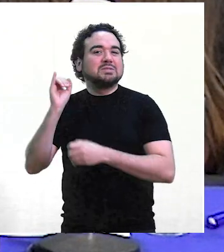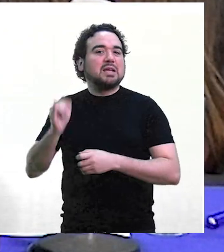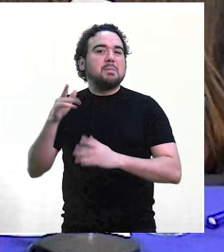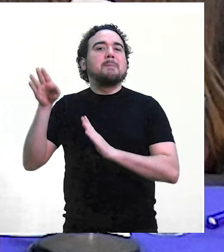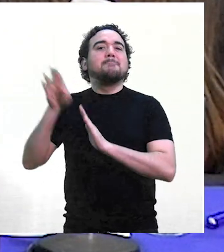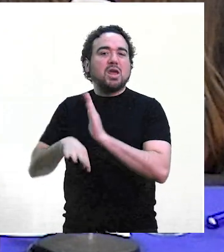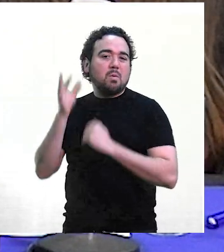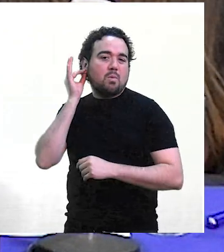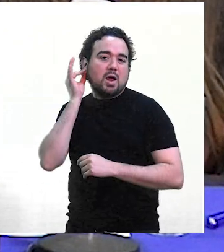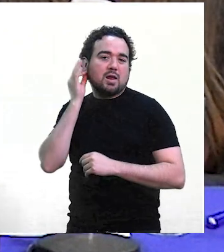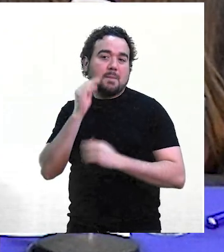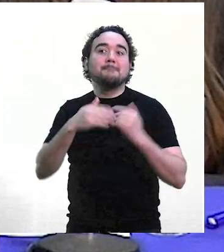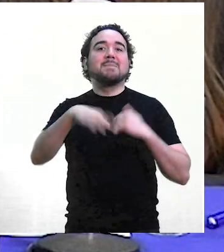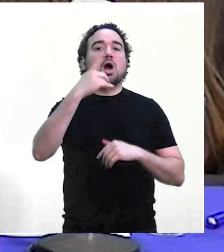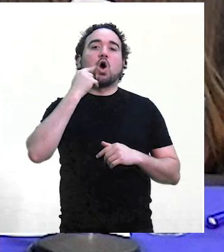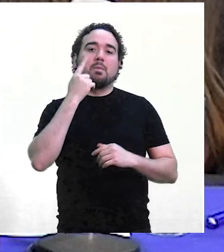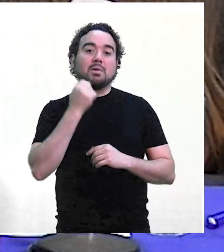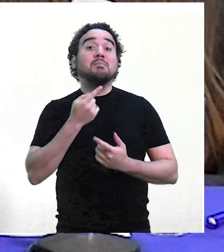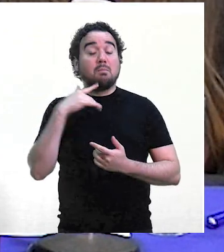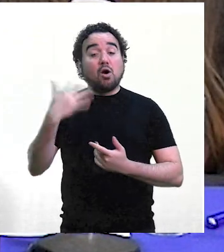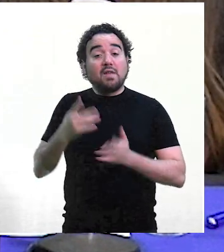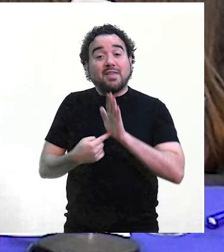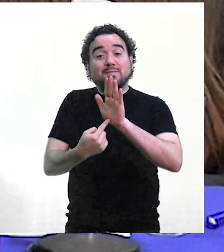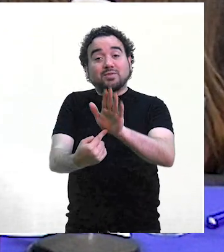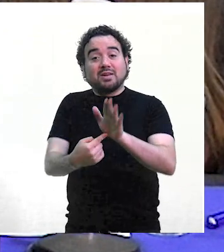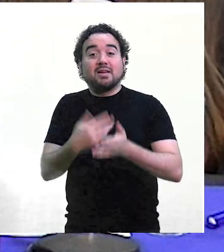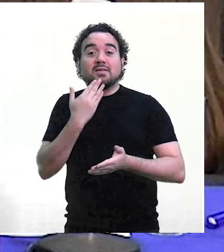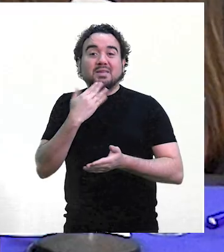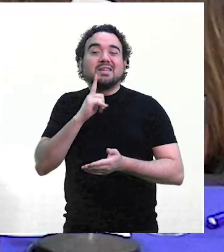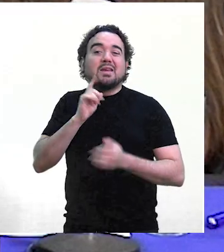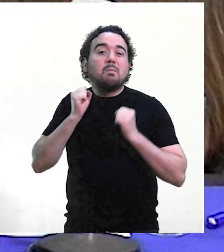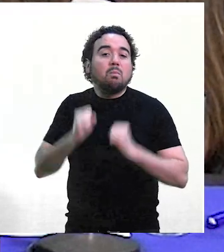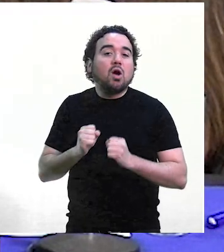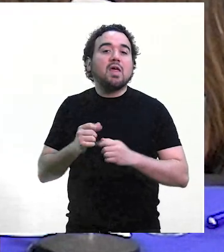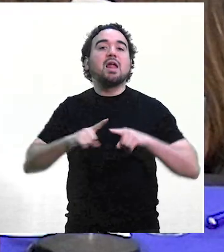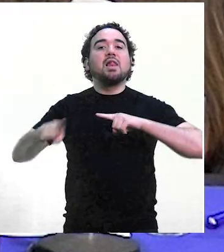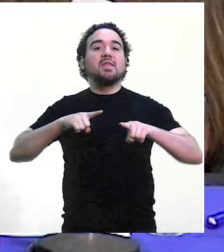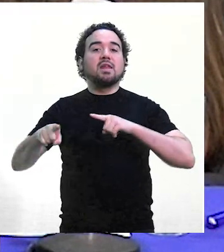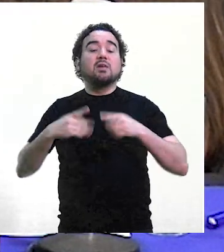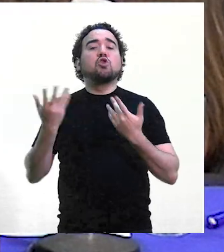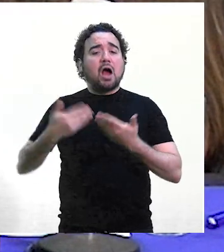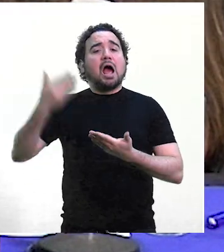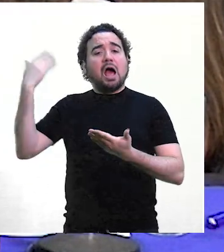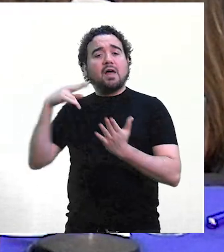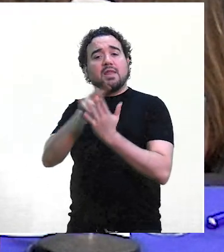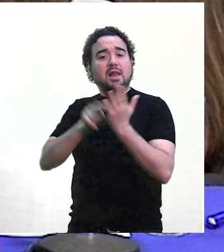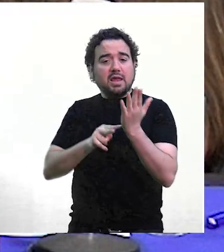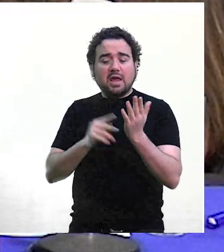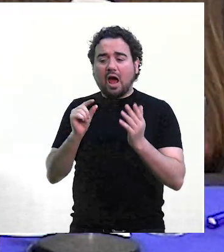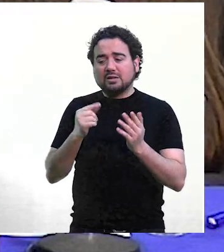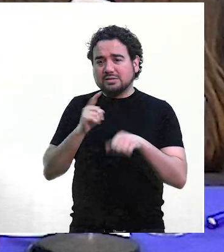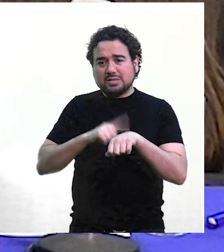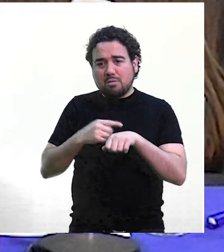de equipos siempre son menos. Sí. Entonces yo creo que eso es importante observarlo. Y además, ¿quiénes son las que pueden liderar? Alguna